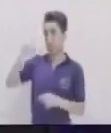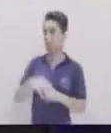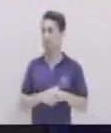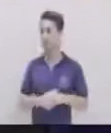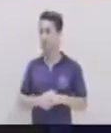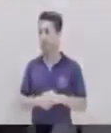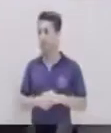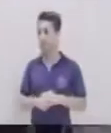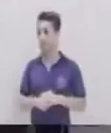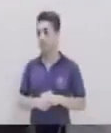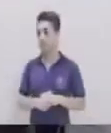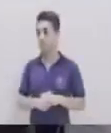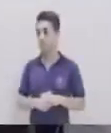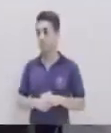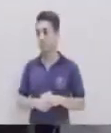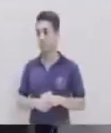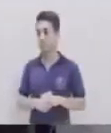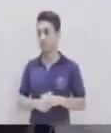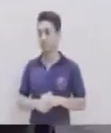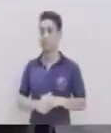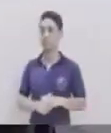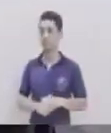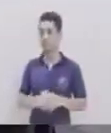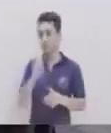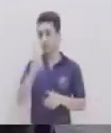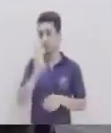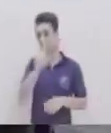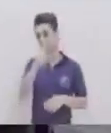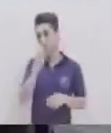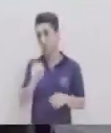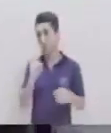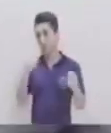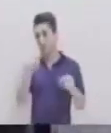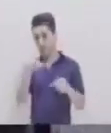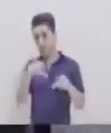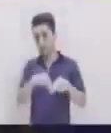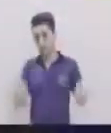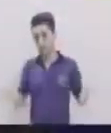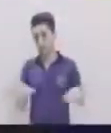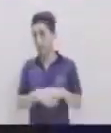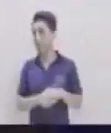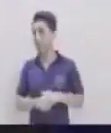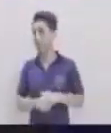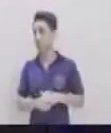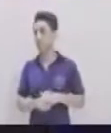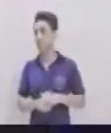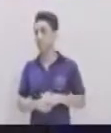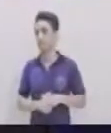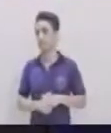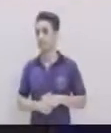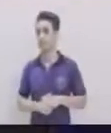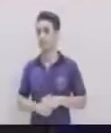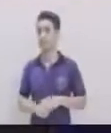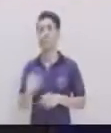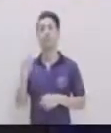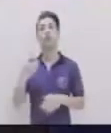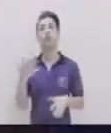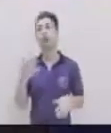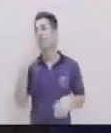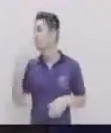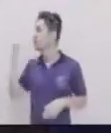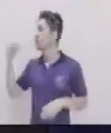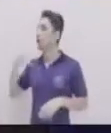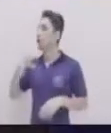y 3. Entonces yo voy a colocar mi barrita, pero tú lo haces con tu regla. Muy bien. Y ahora vemos